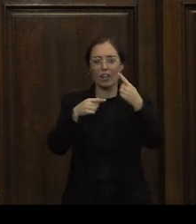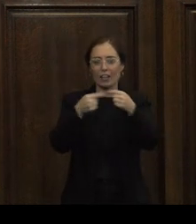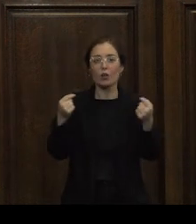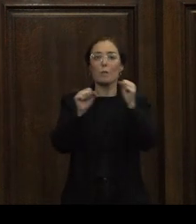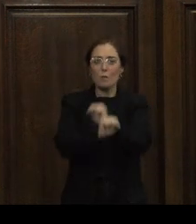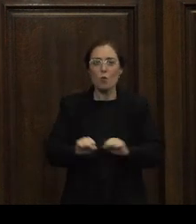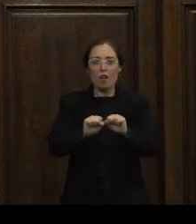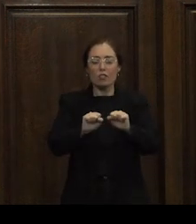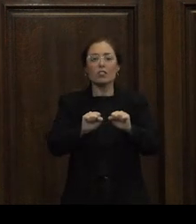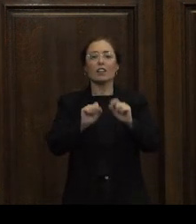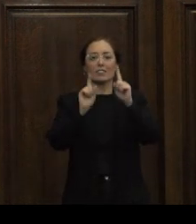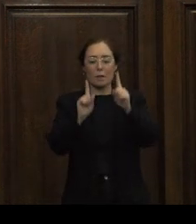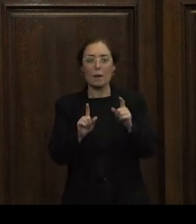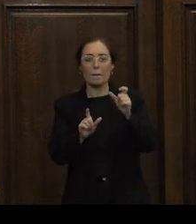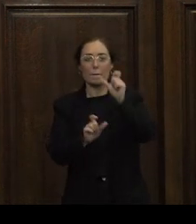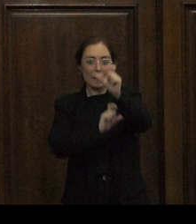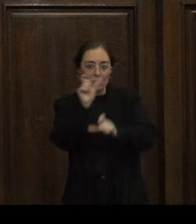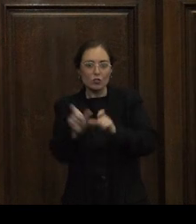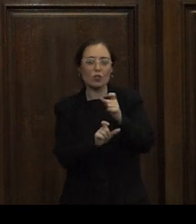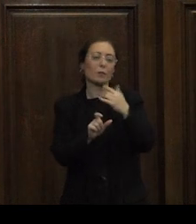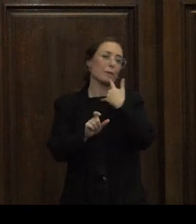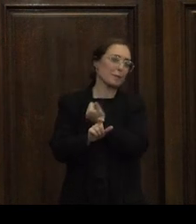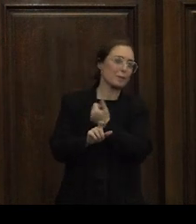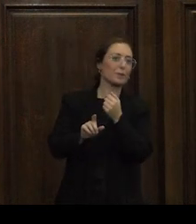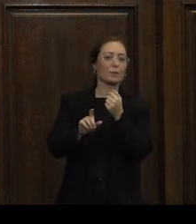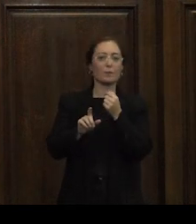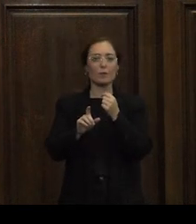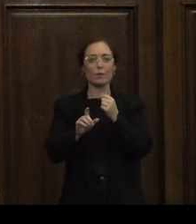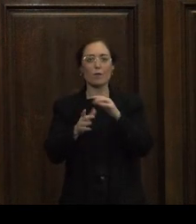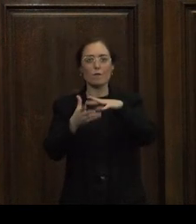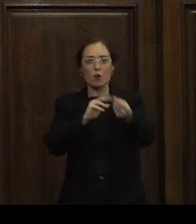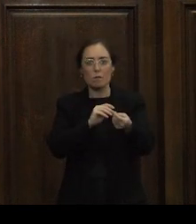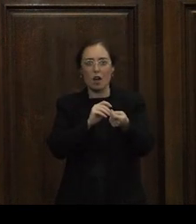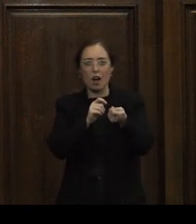los sigue, sobre todo, por las redes sociales de Internet.